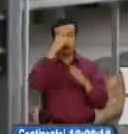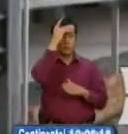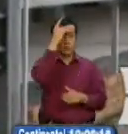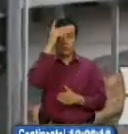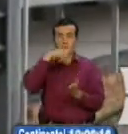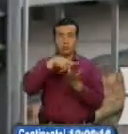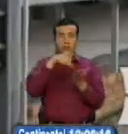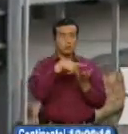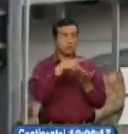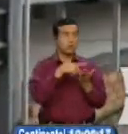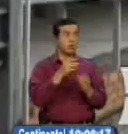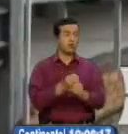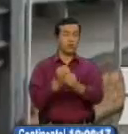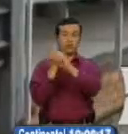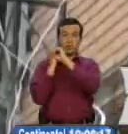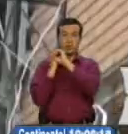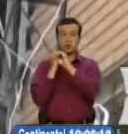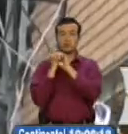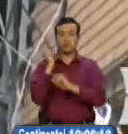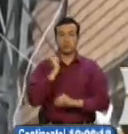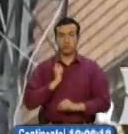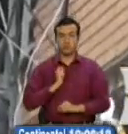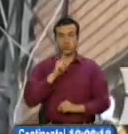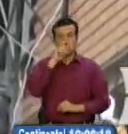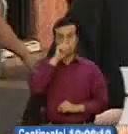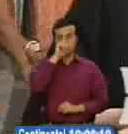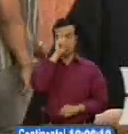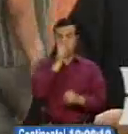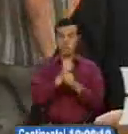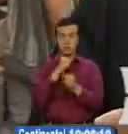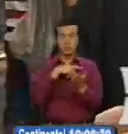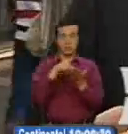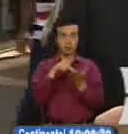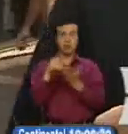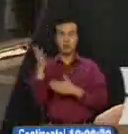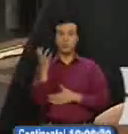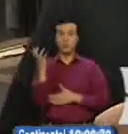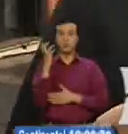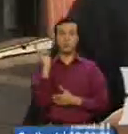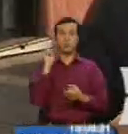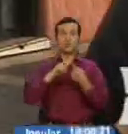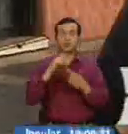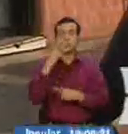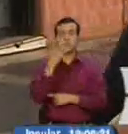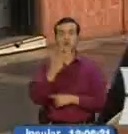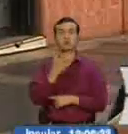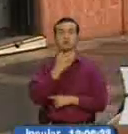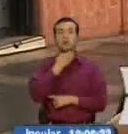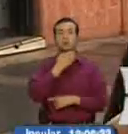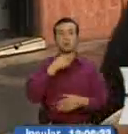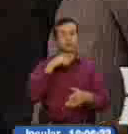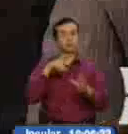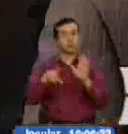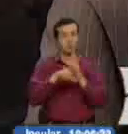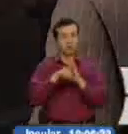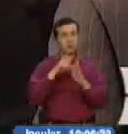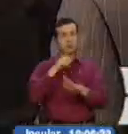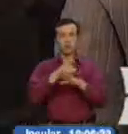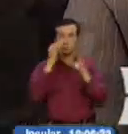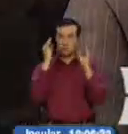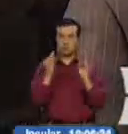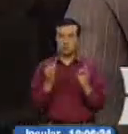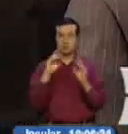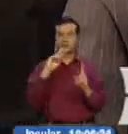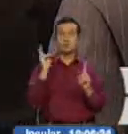se cumplirá con las obligaciones remunerativas de los trabajadores. El bono escolar se pagará hasta el 15, como dice la ley, normalmente. En este